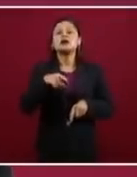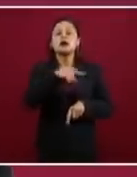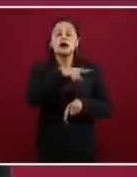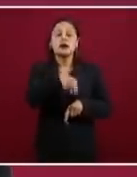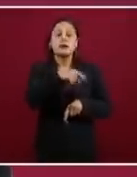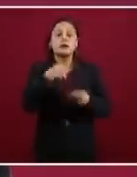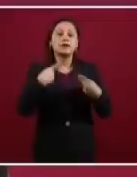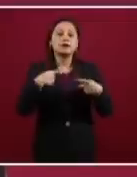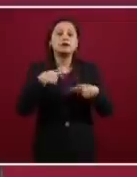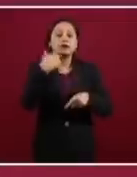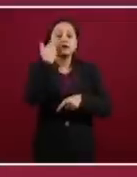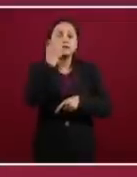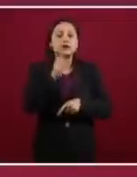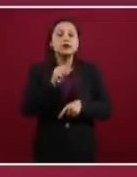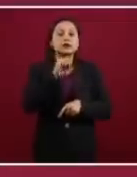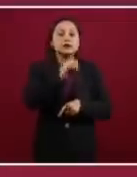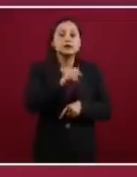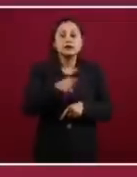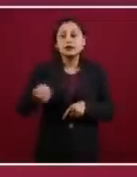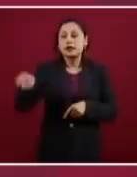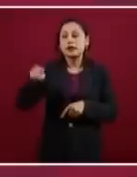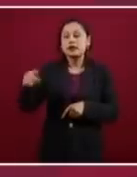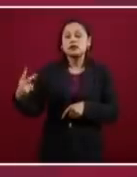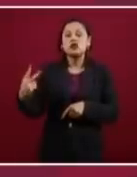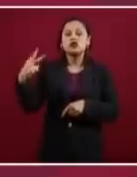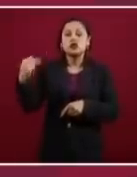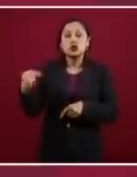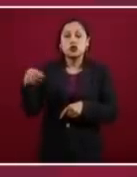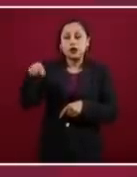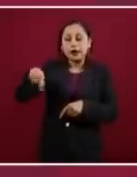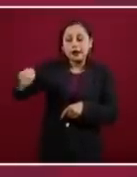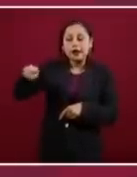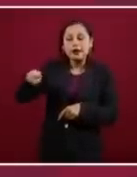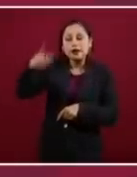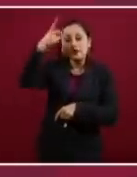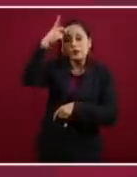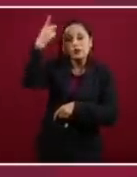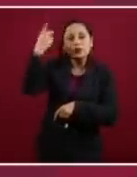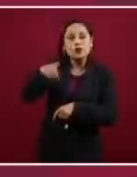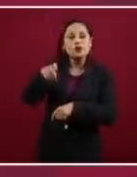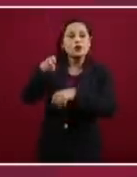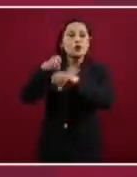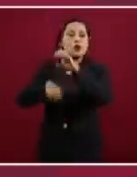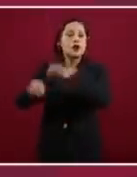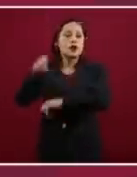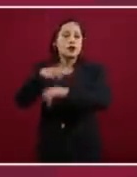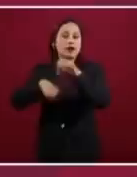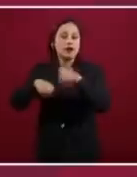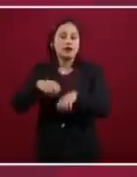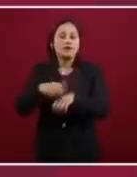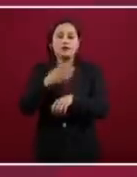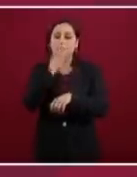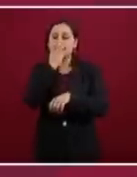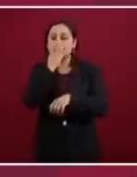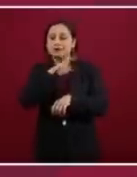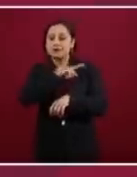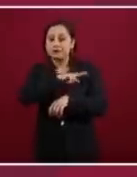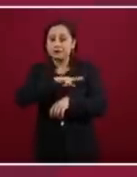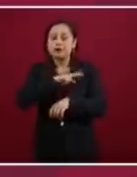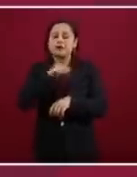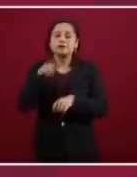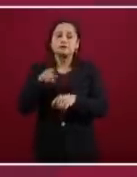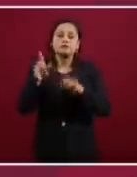son los que tienen el negocio de la distribución de los fertilizantes de la importación de los fertilizantes